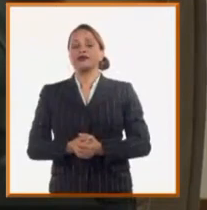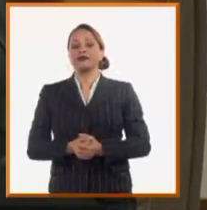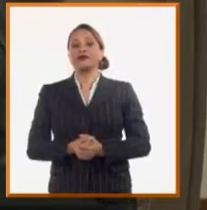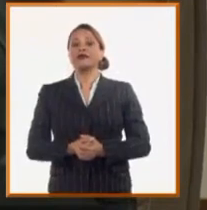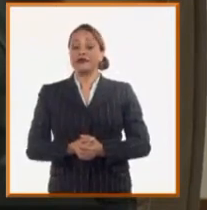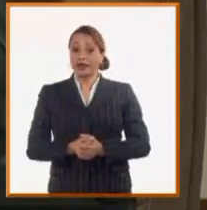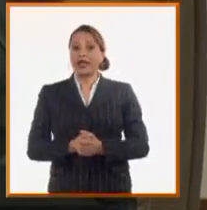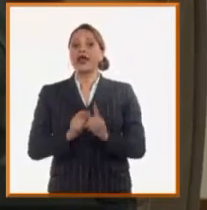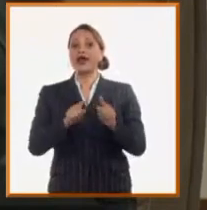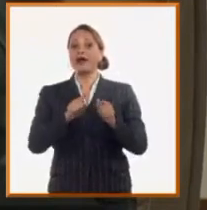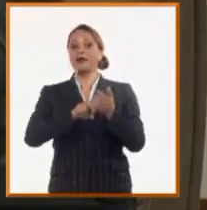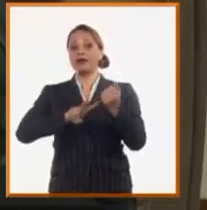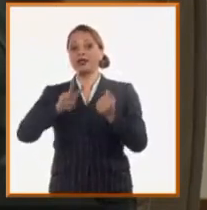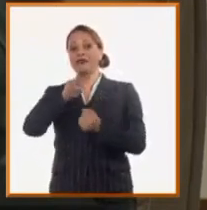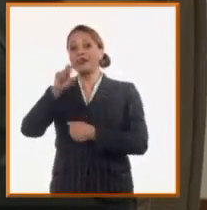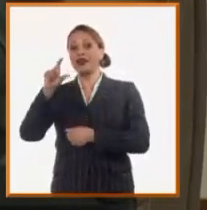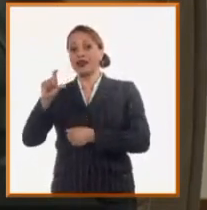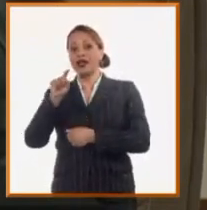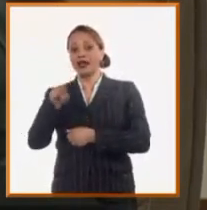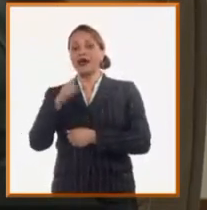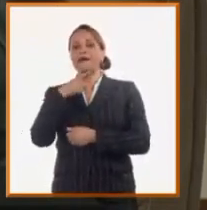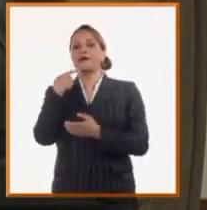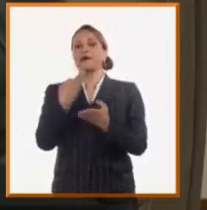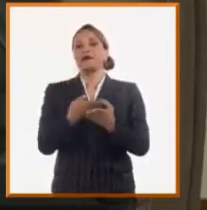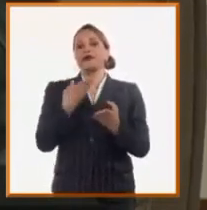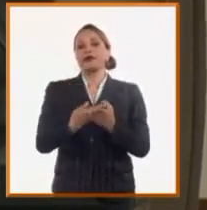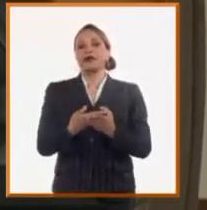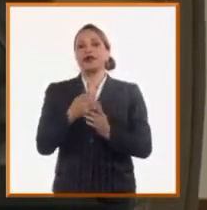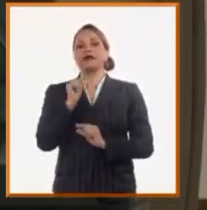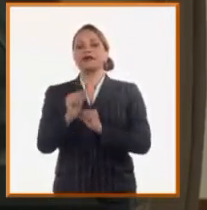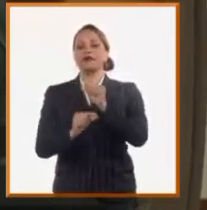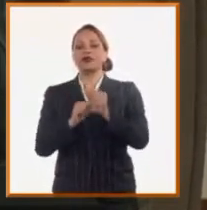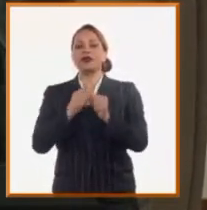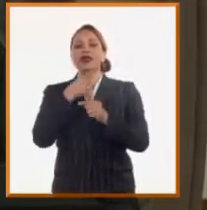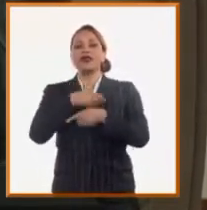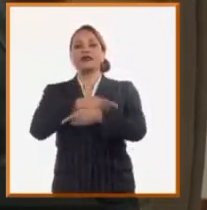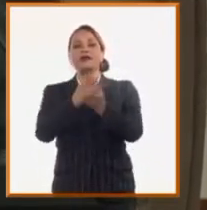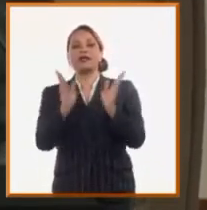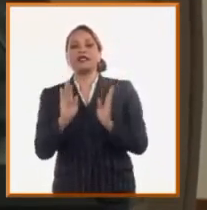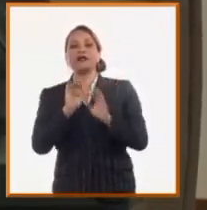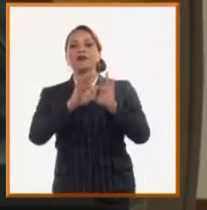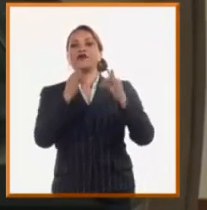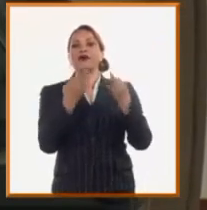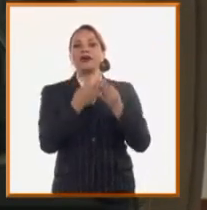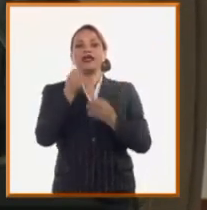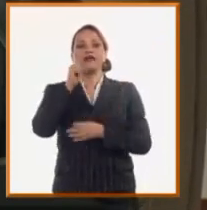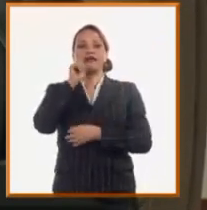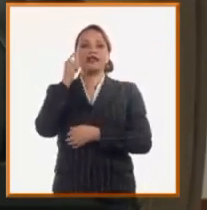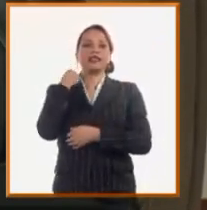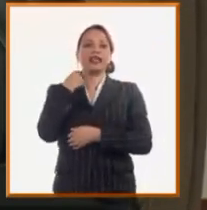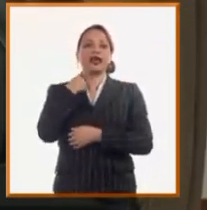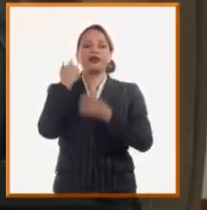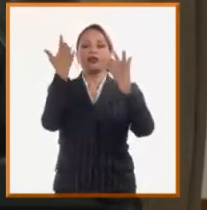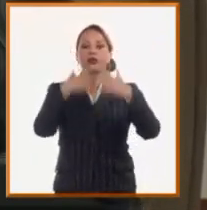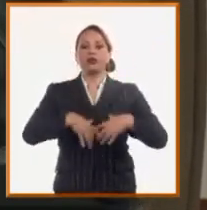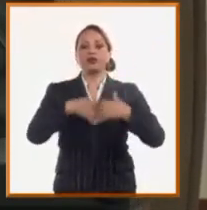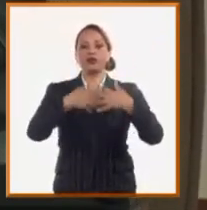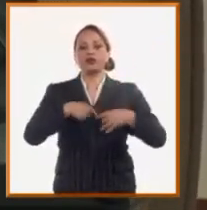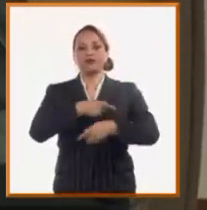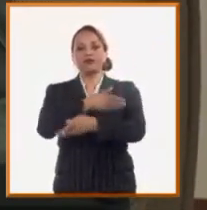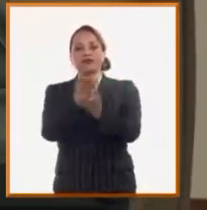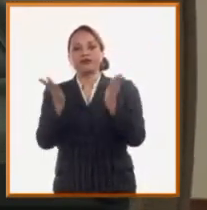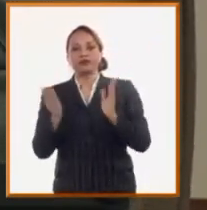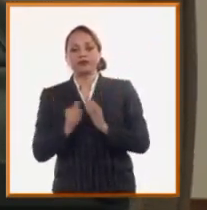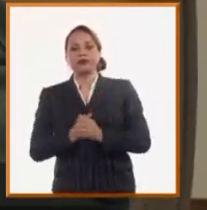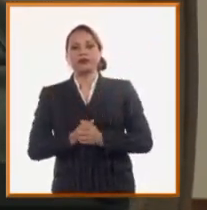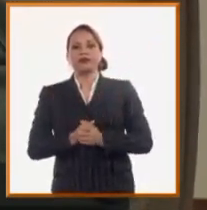Y esa provincia se ha propuesto dar por núcleo para fin de año, con producciones como de ese productor y otros más